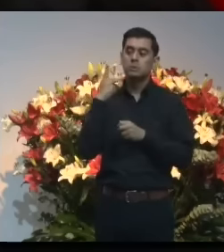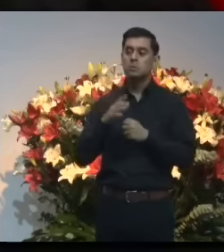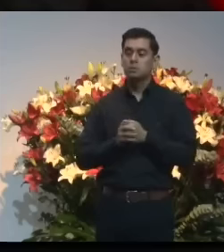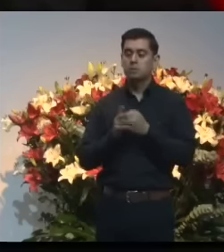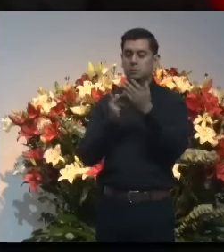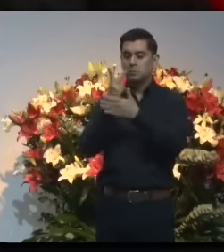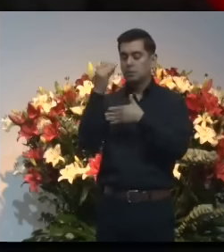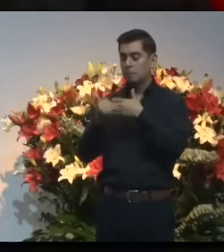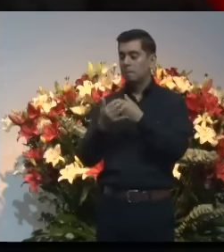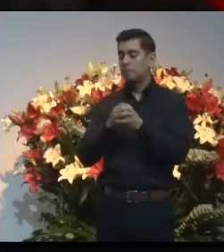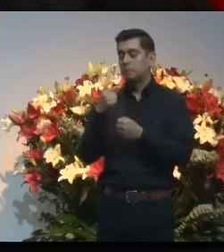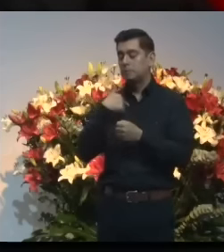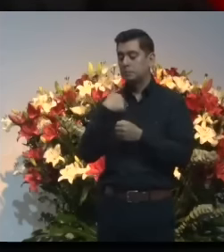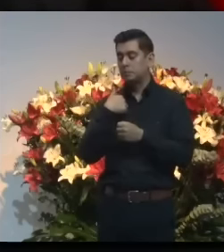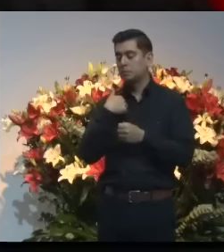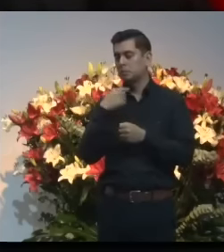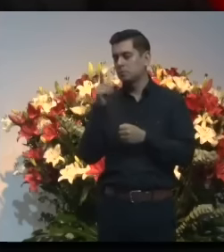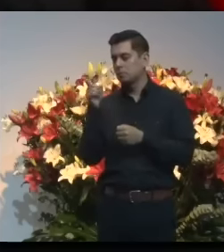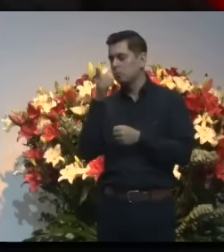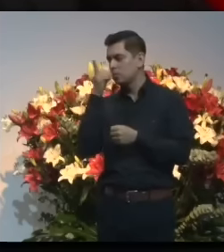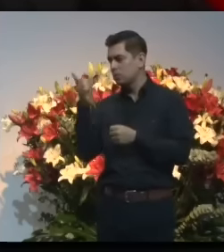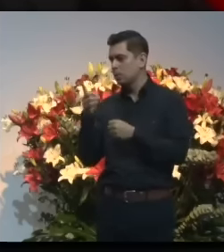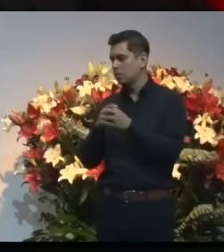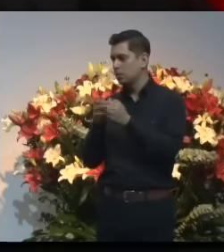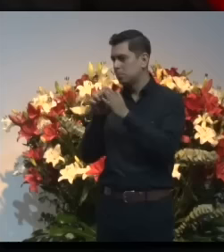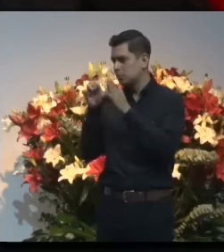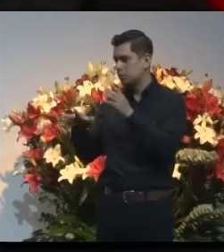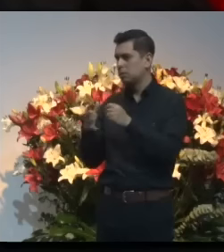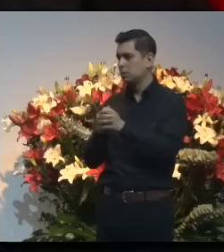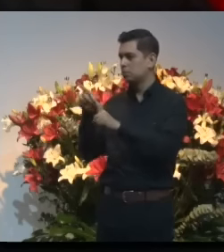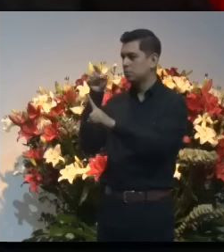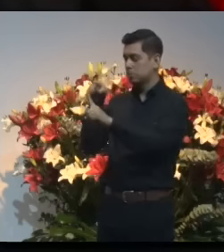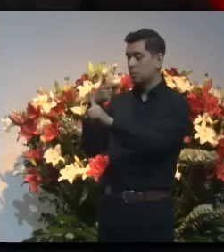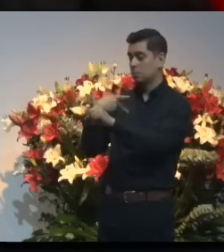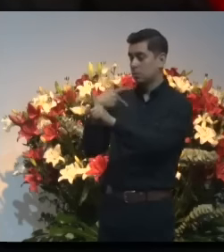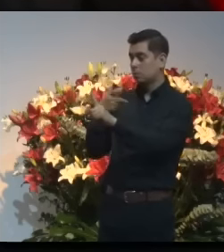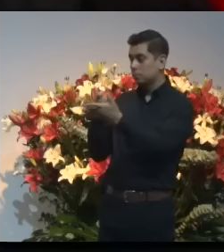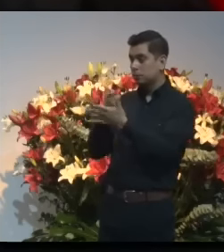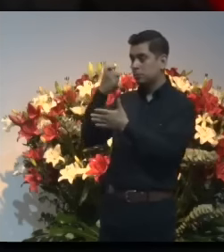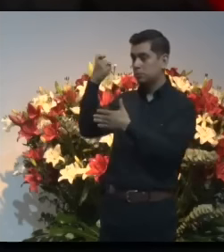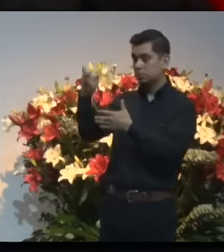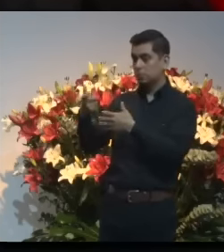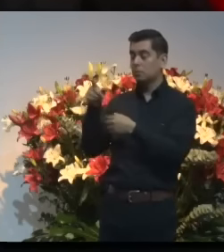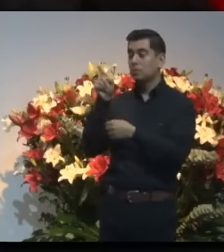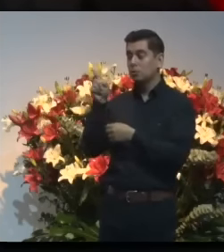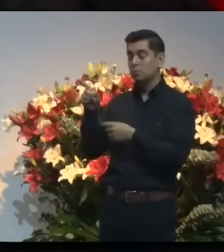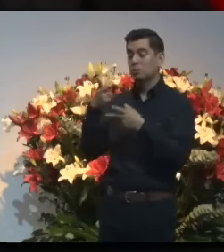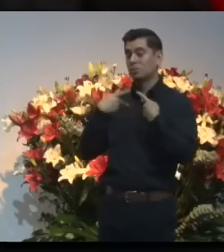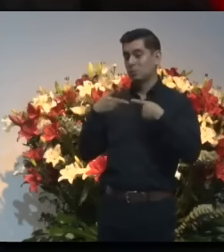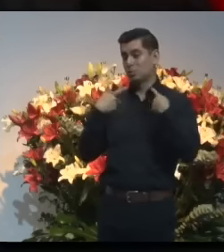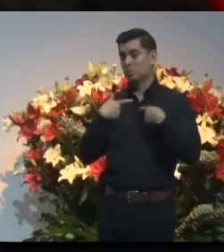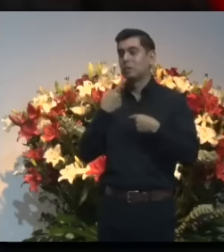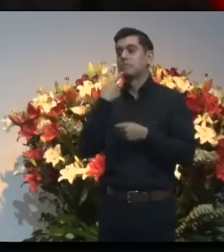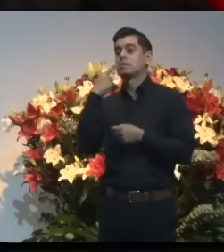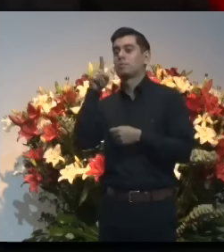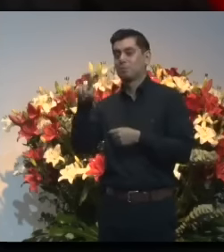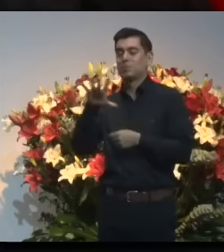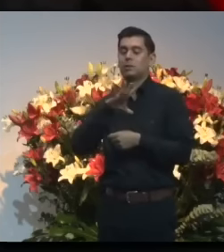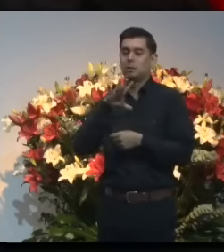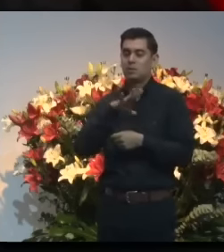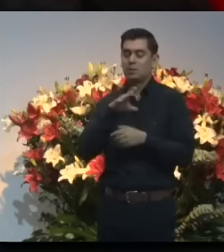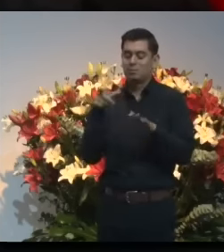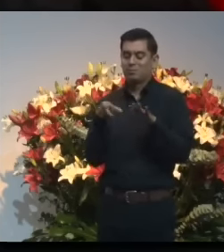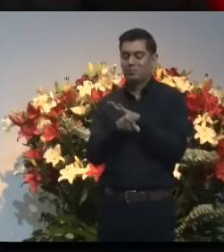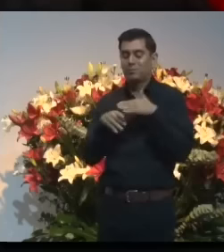que se deben perseguir de oficio casos evidentes de enriquecimiento ilícito. Personajes de la alianza con la que estás contendiendo tienen acusaciones públicas de